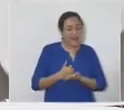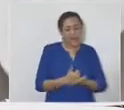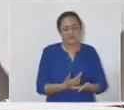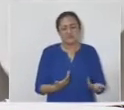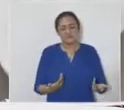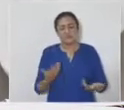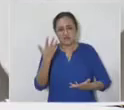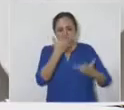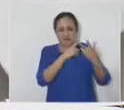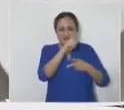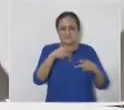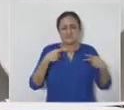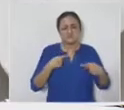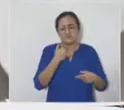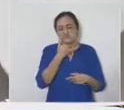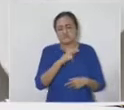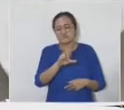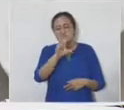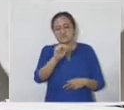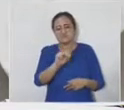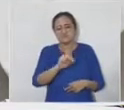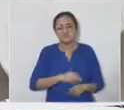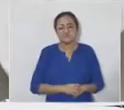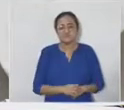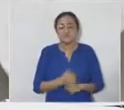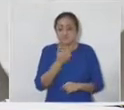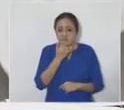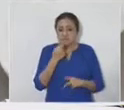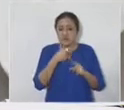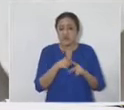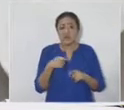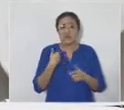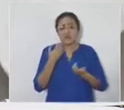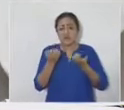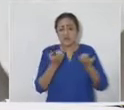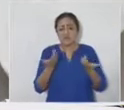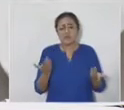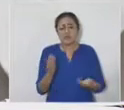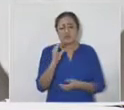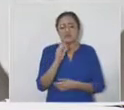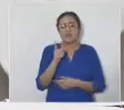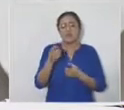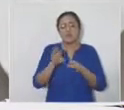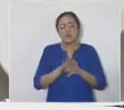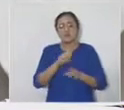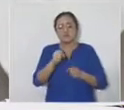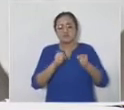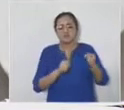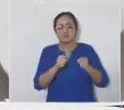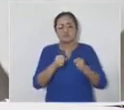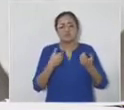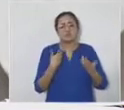de confundir a la gente. Y hago distintos tipos de entrenamiento, cardio y diferentes condiciones. Pole dance no hago yo, ¿eh?